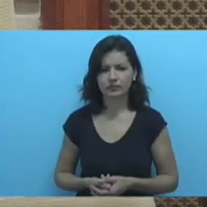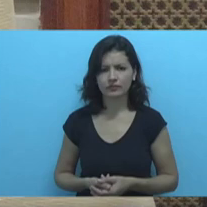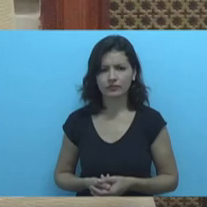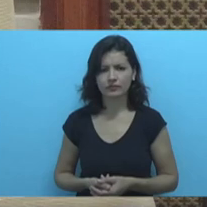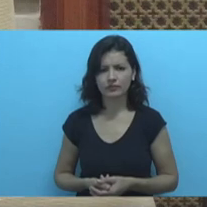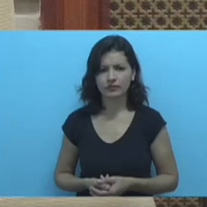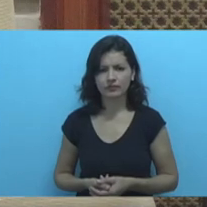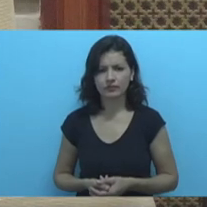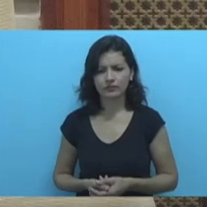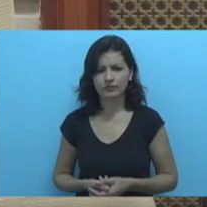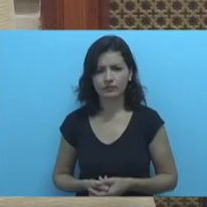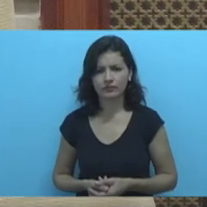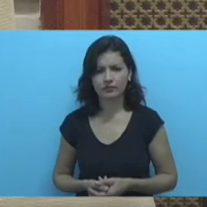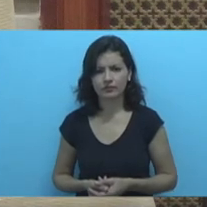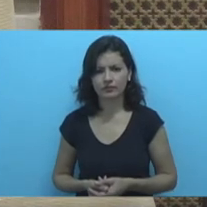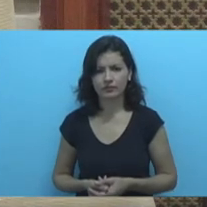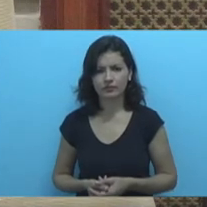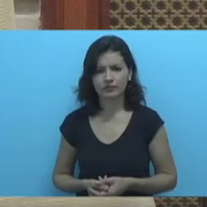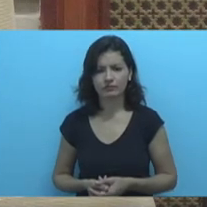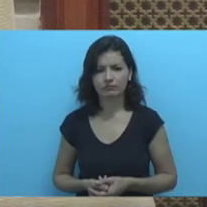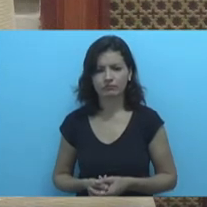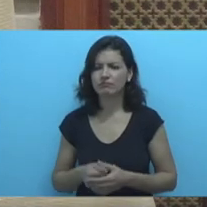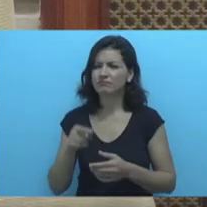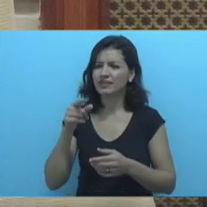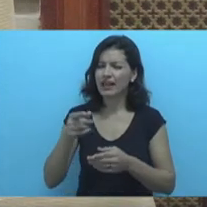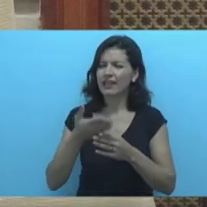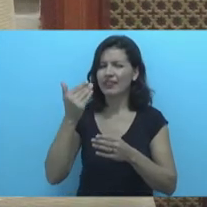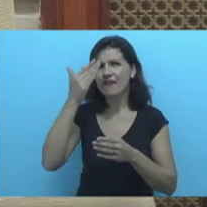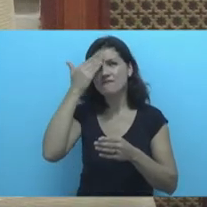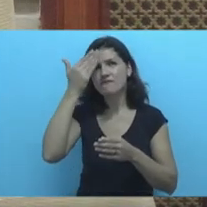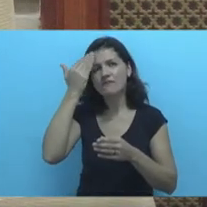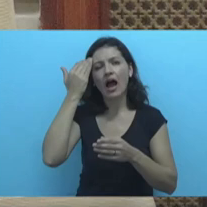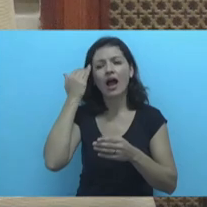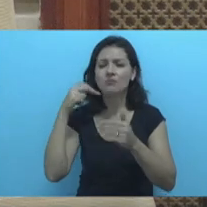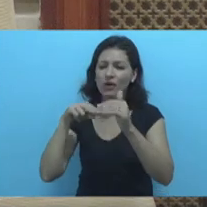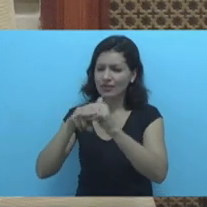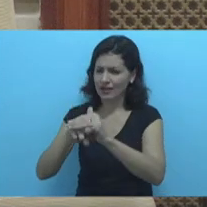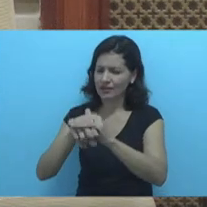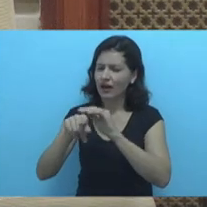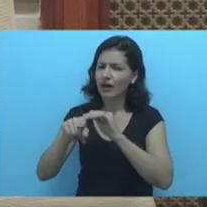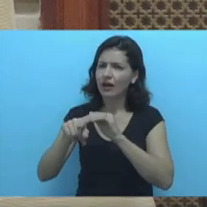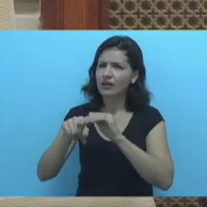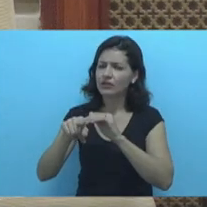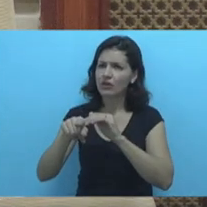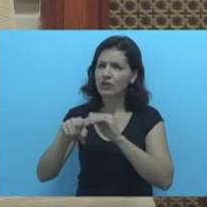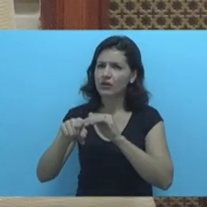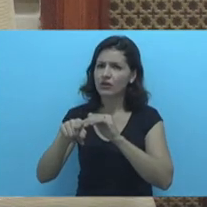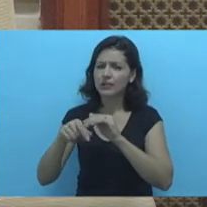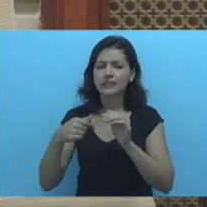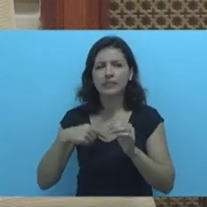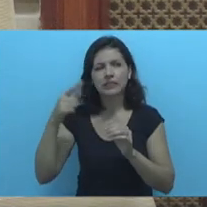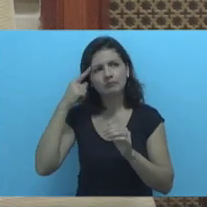Durante la enfermedad y la internación de Miguel, a mí me venía la reflexión, y esa reflexión se